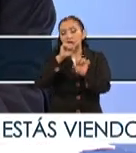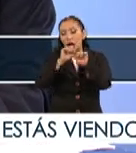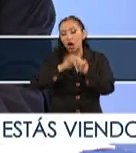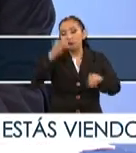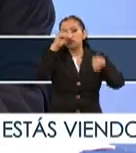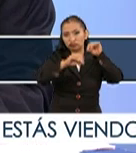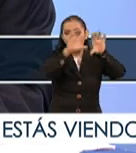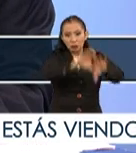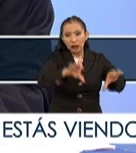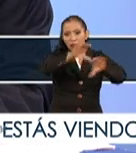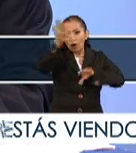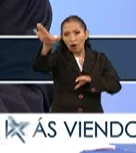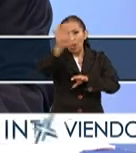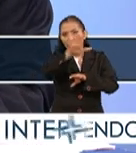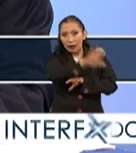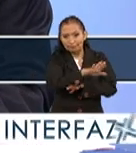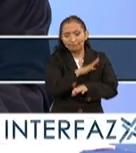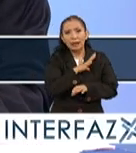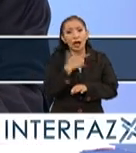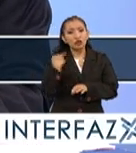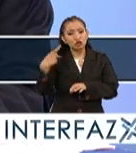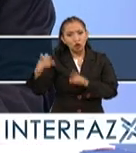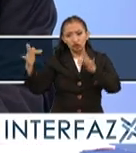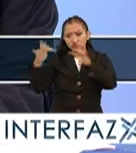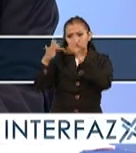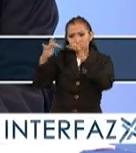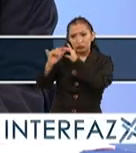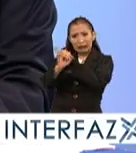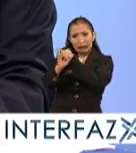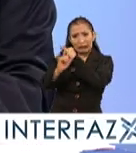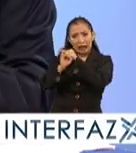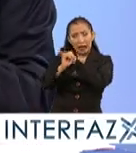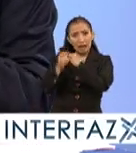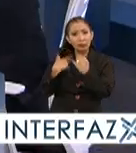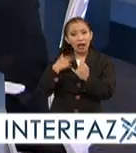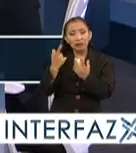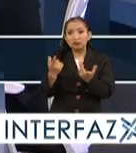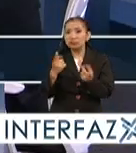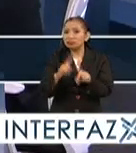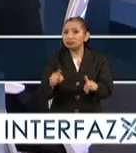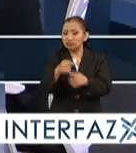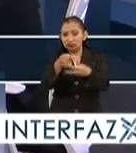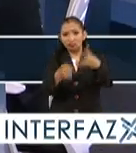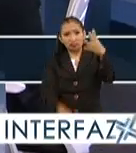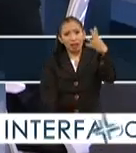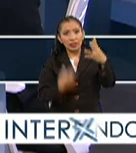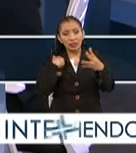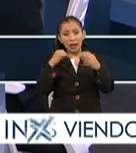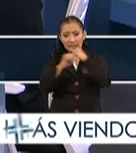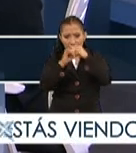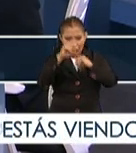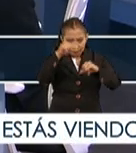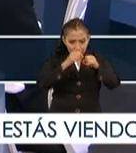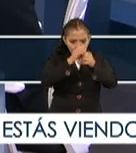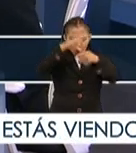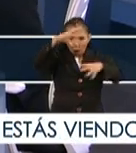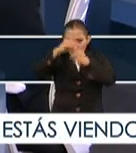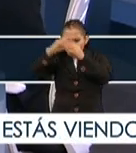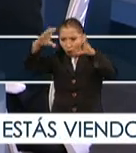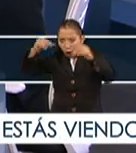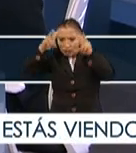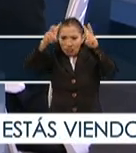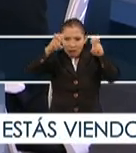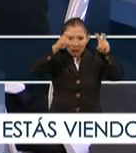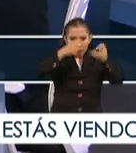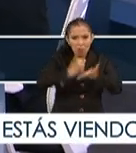aulas instaladas con equipo de cómputo, con conectividad, y en donde hay una serie de plataformas digitales con